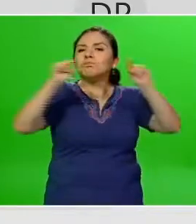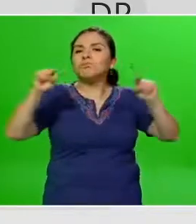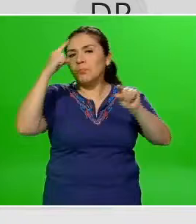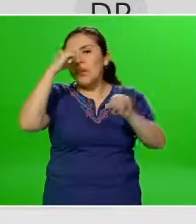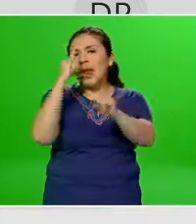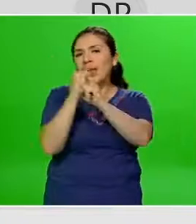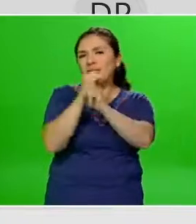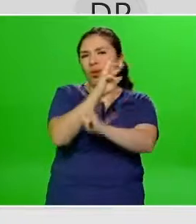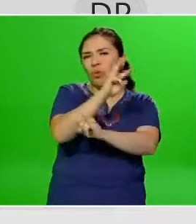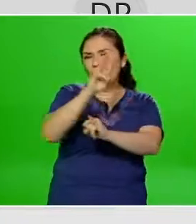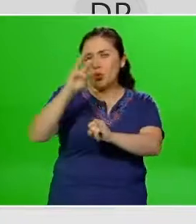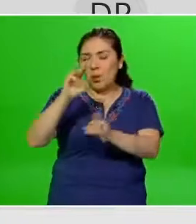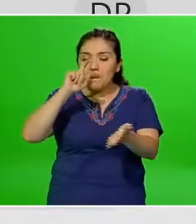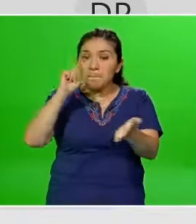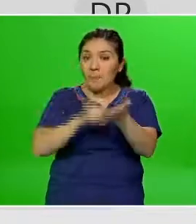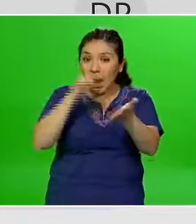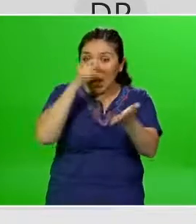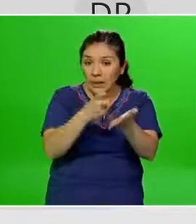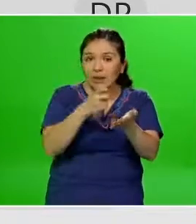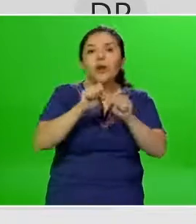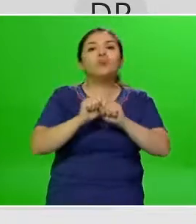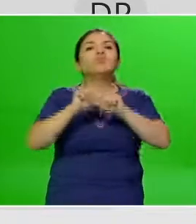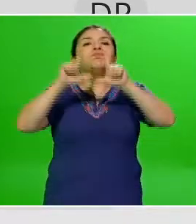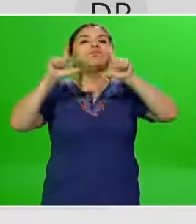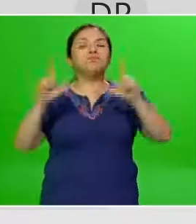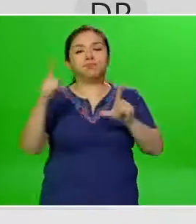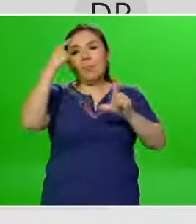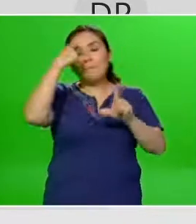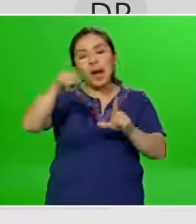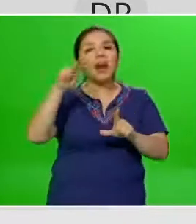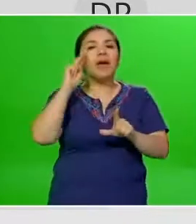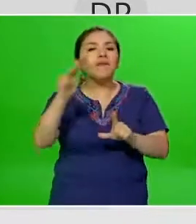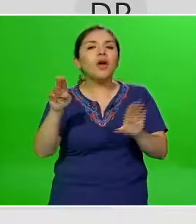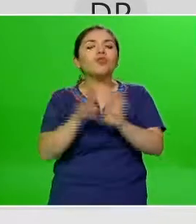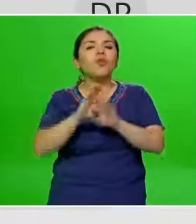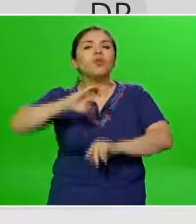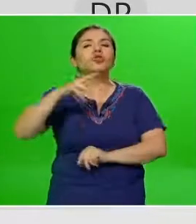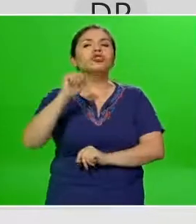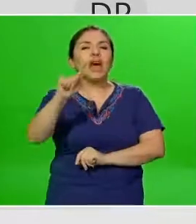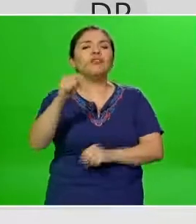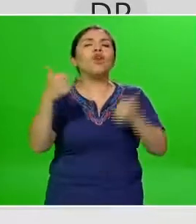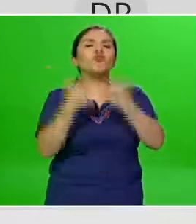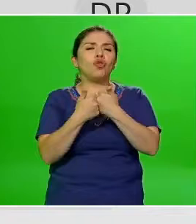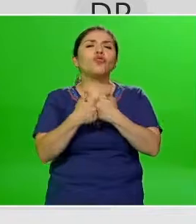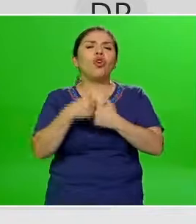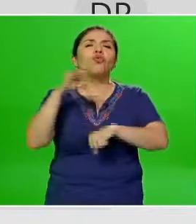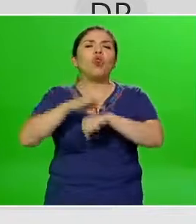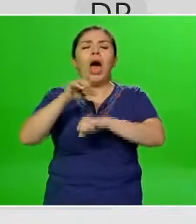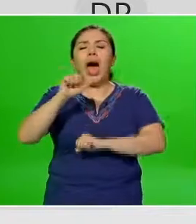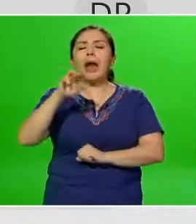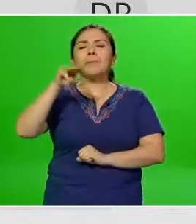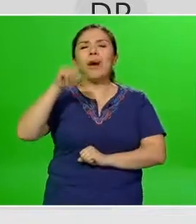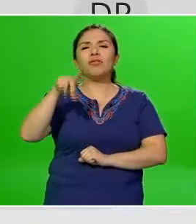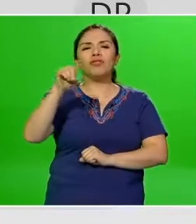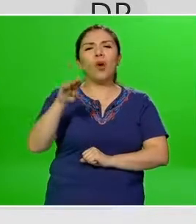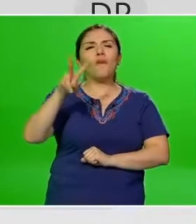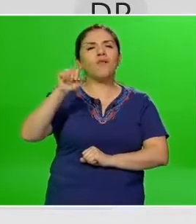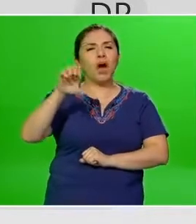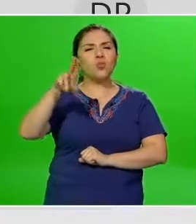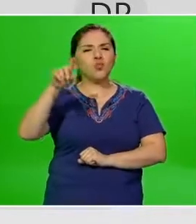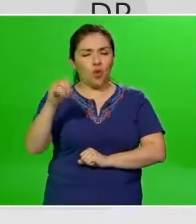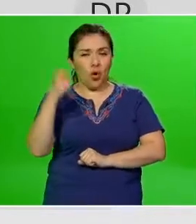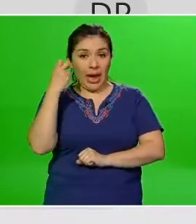la selecciona y en ese momento se activará el chatbot con el doctor Armando Vacuno. Entonces, todas